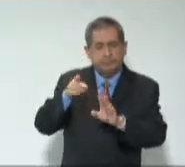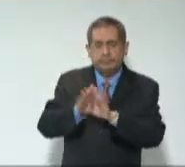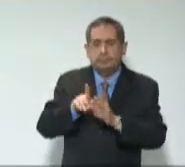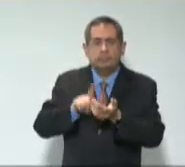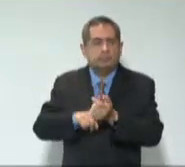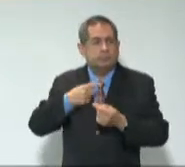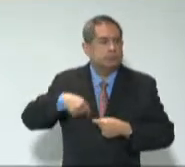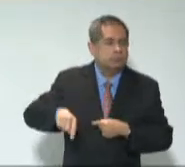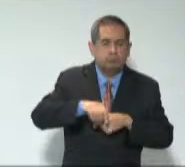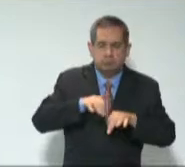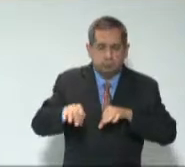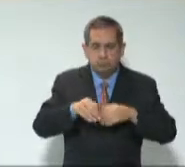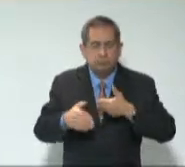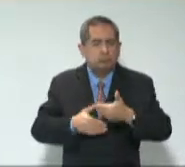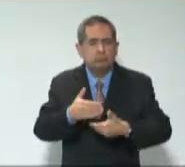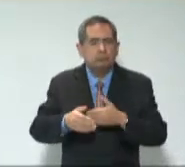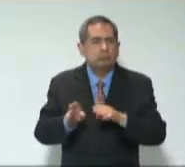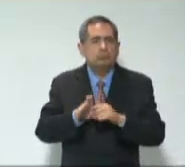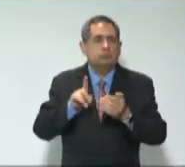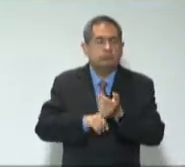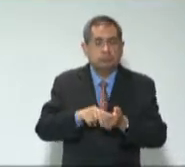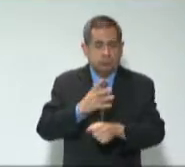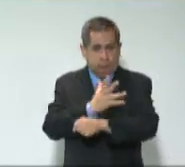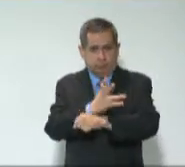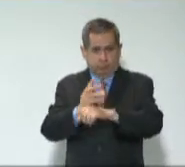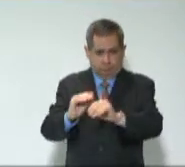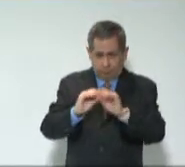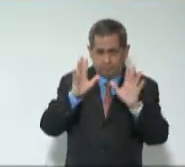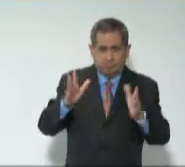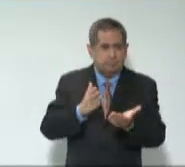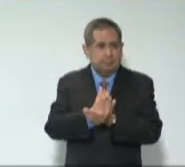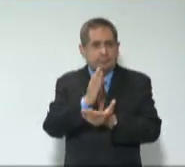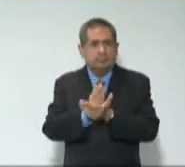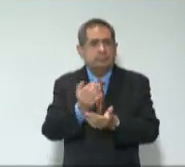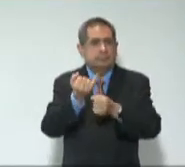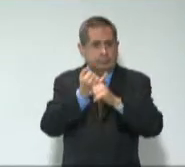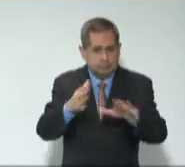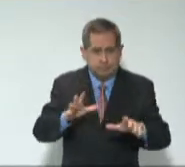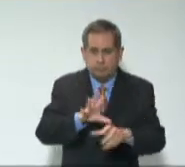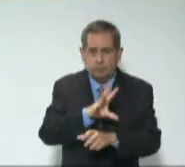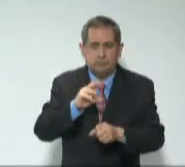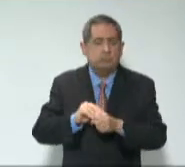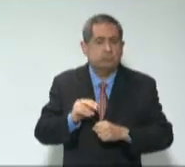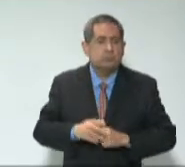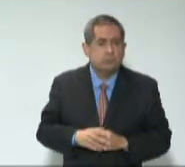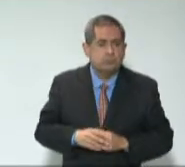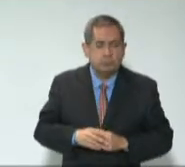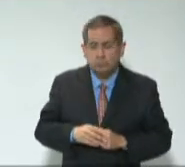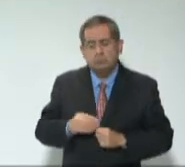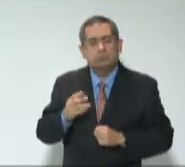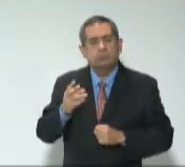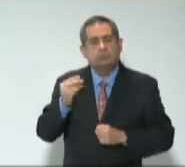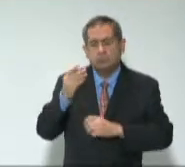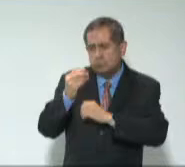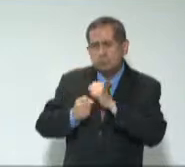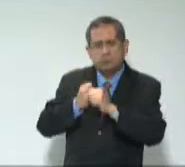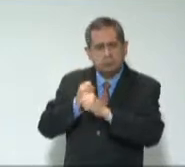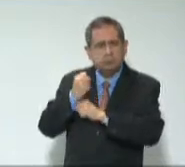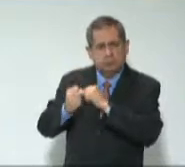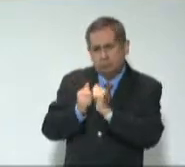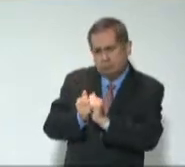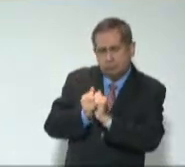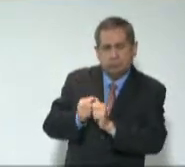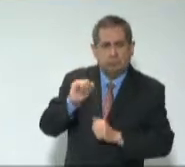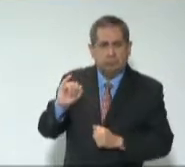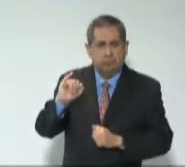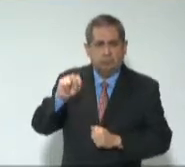trabajando es en el tema de de de la transparencia y el acceso a la información pública llevamos varios años trabajando con el inai que se